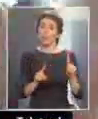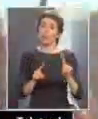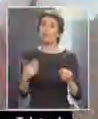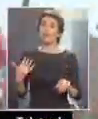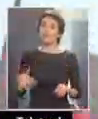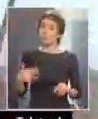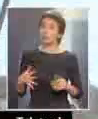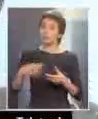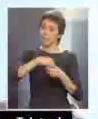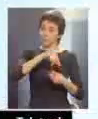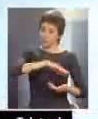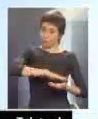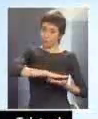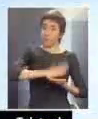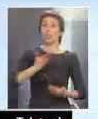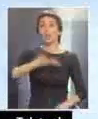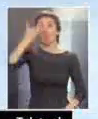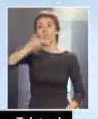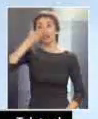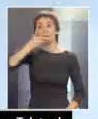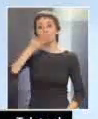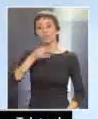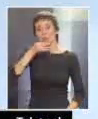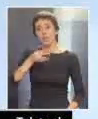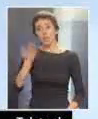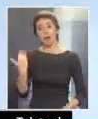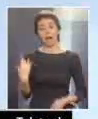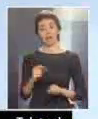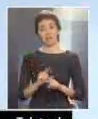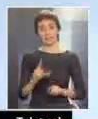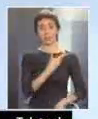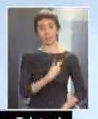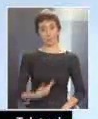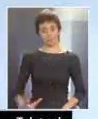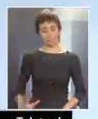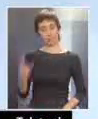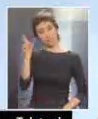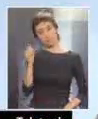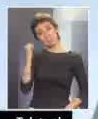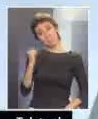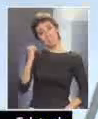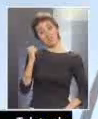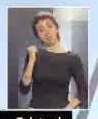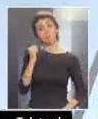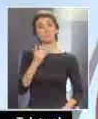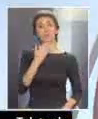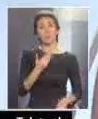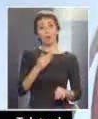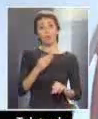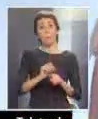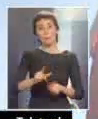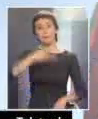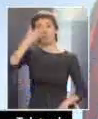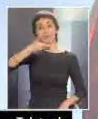importante hecho dentro de este evento es el discurso, lo que anunciamos en un inicio. El presidente Sebastián Piñera, cuando comenzó